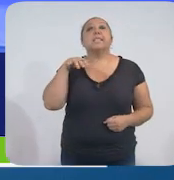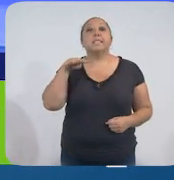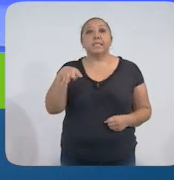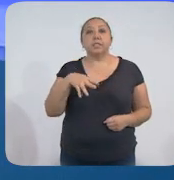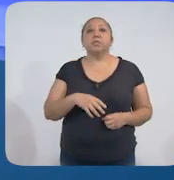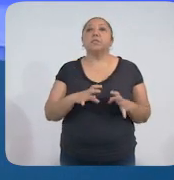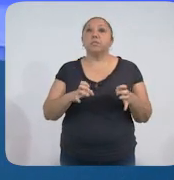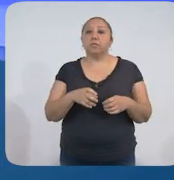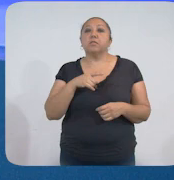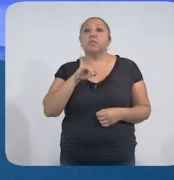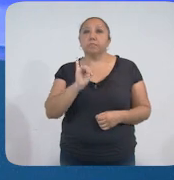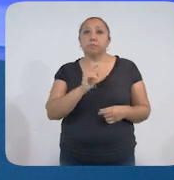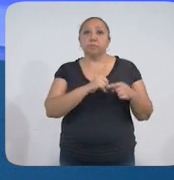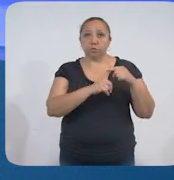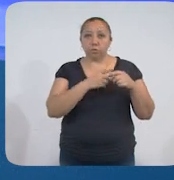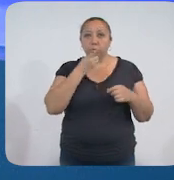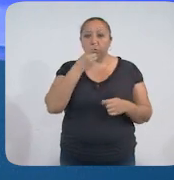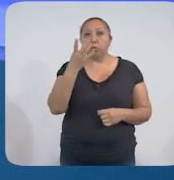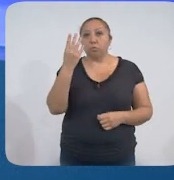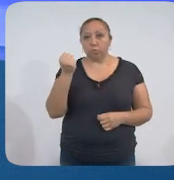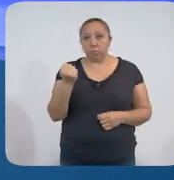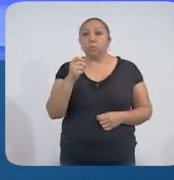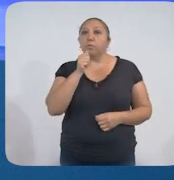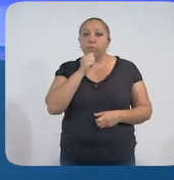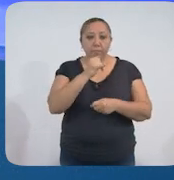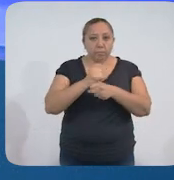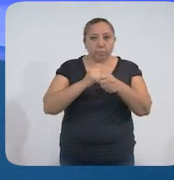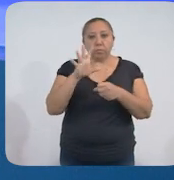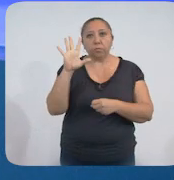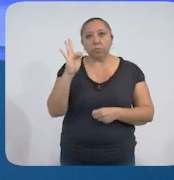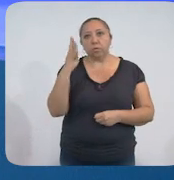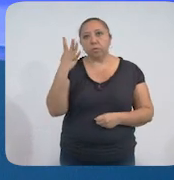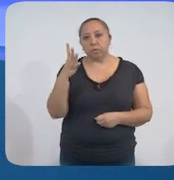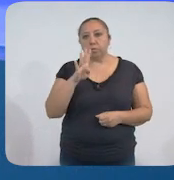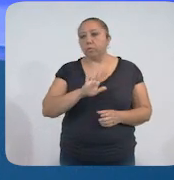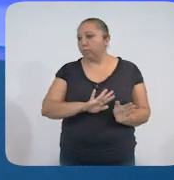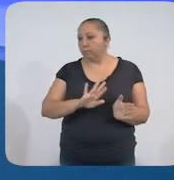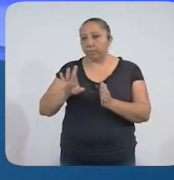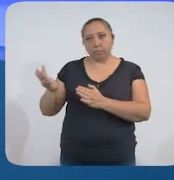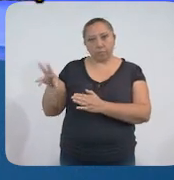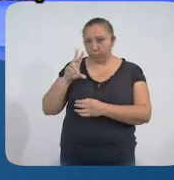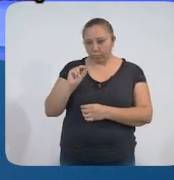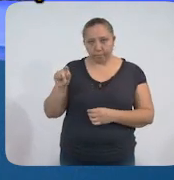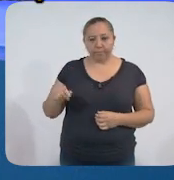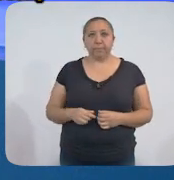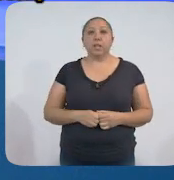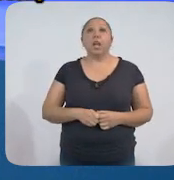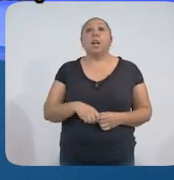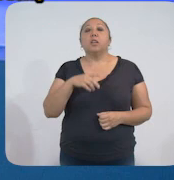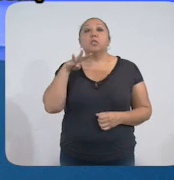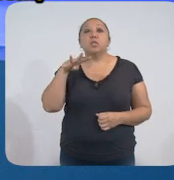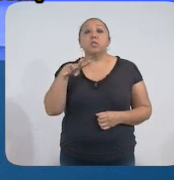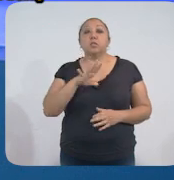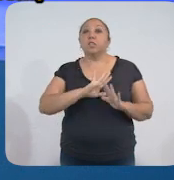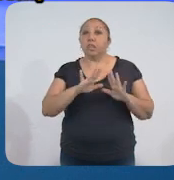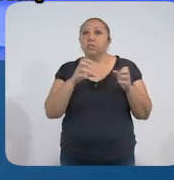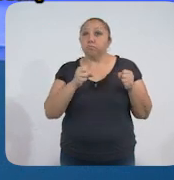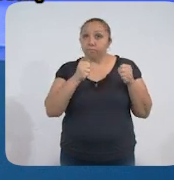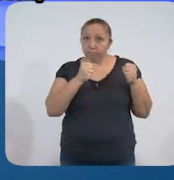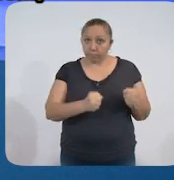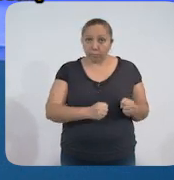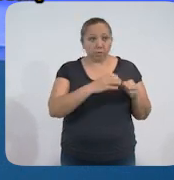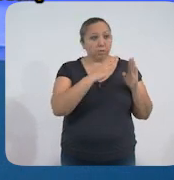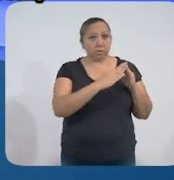19 casos han dado positivo, 9 continúan en estudio y 44 casos ya fueron descartados. Los 19 casos confirmados